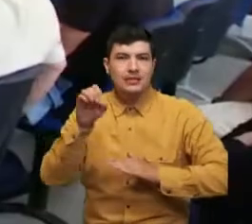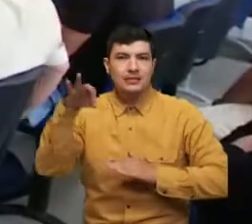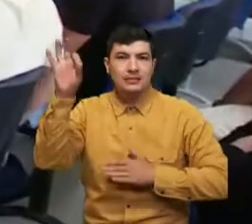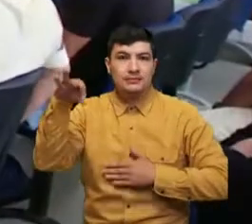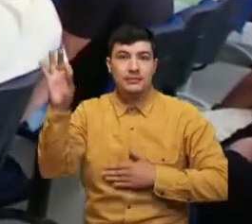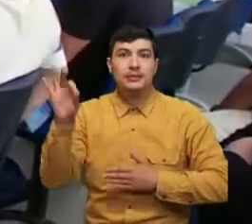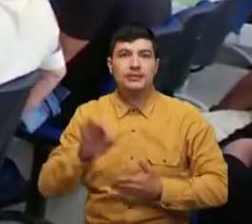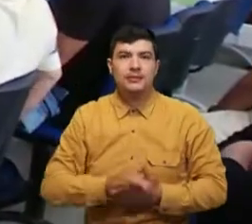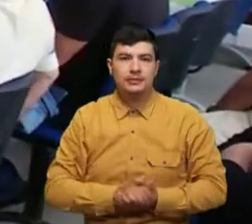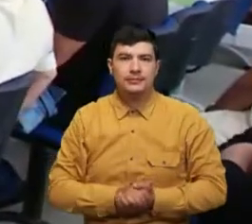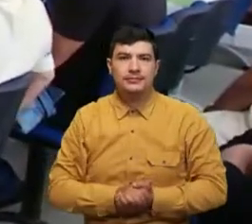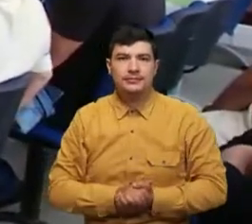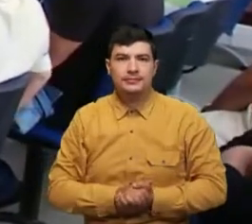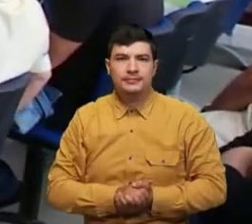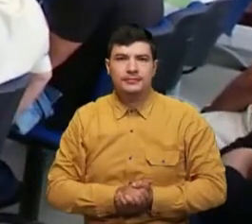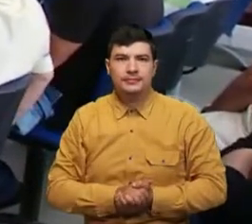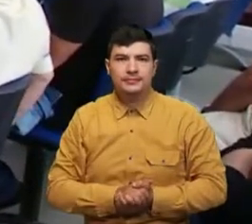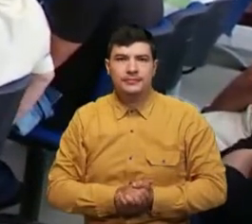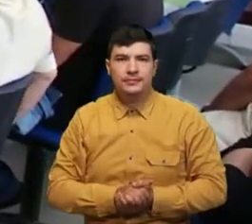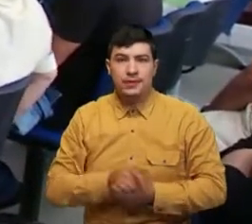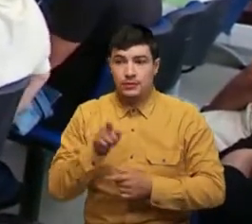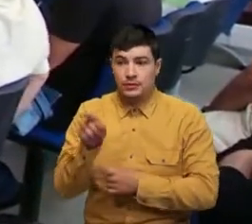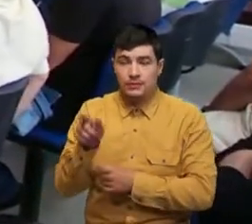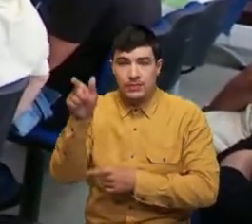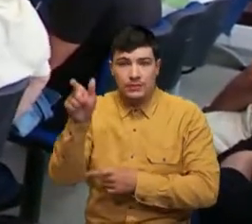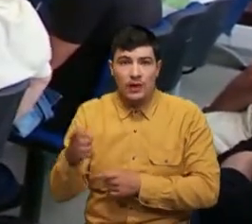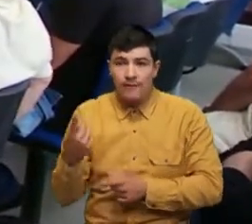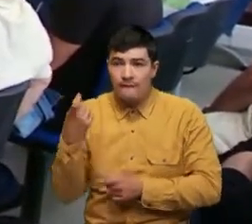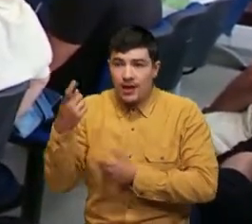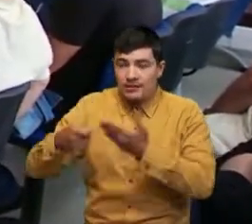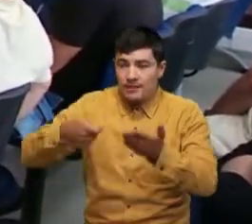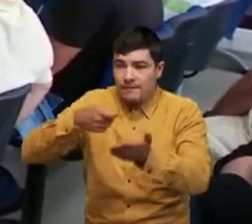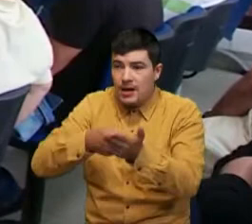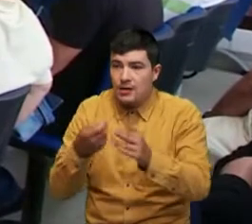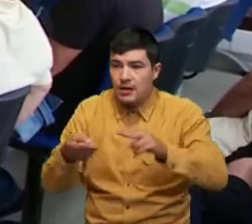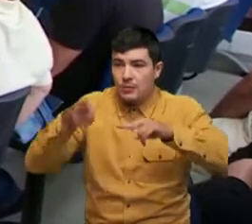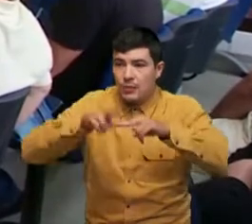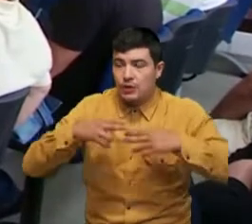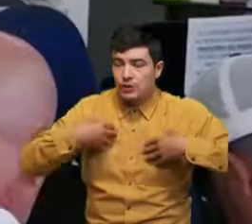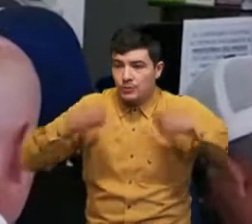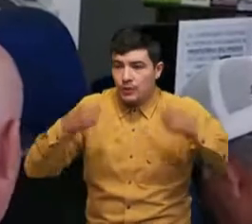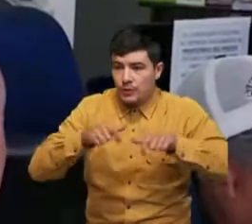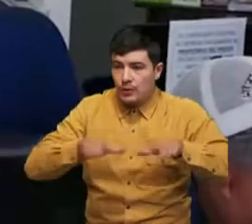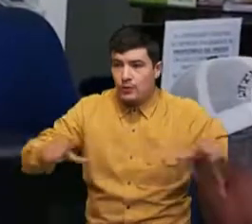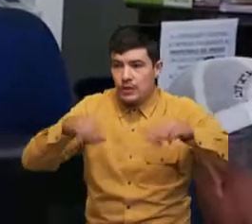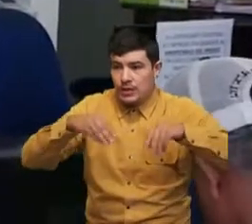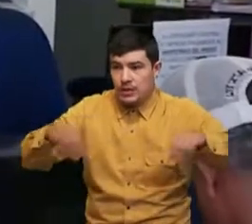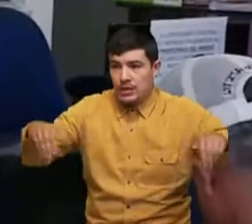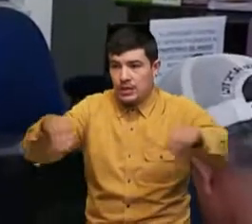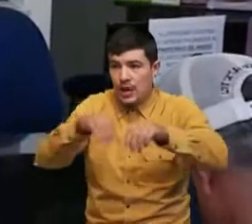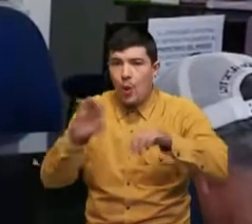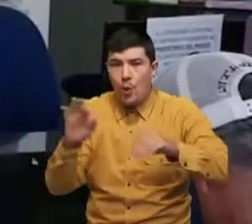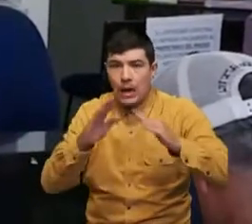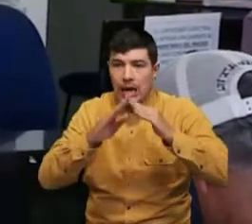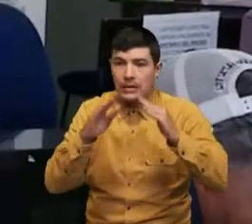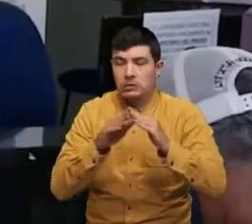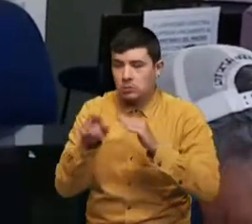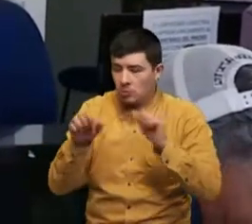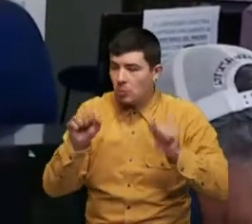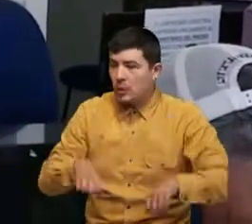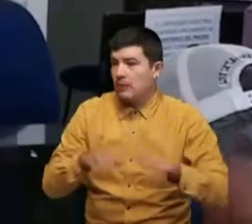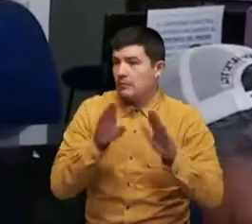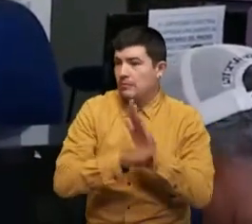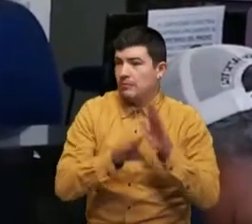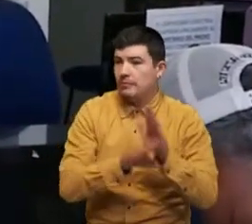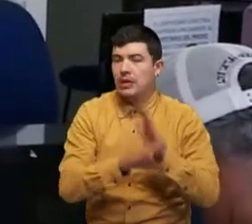ciento si es moroso del impuesto predial en bucaramanga ya tiene la posibilidad de ponerse al día con descuentos entre